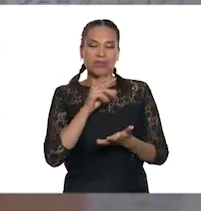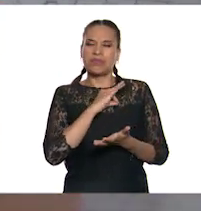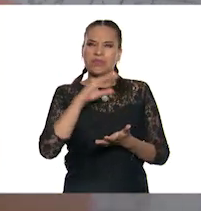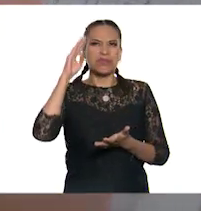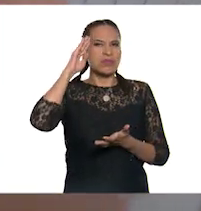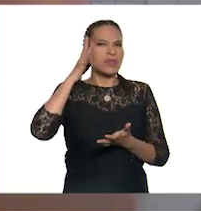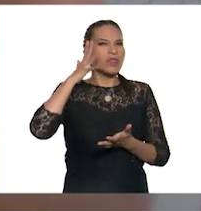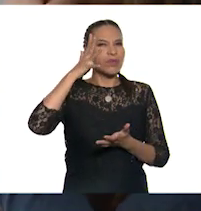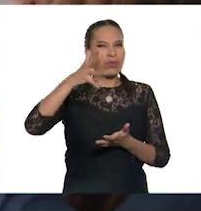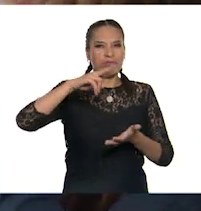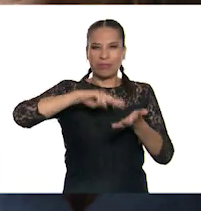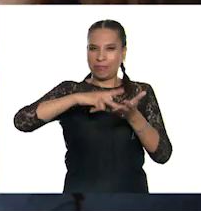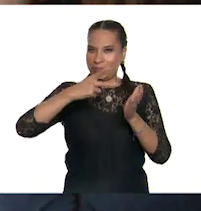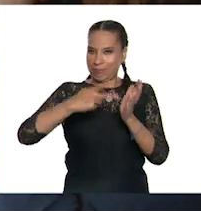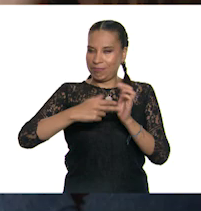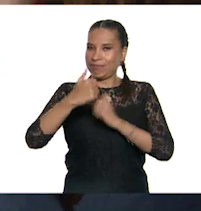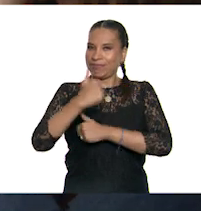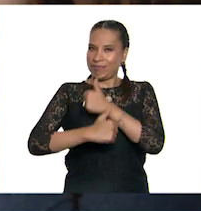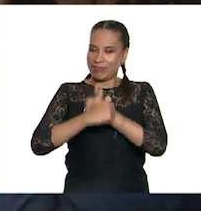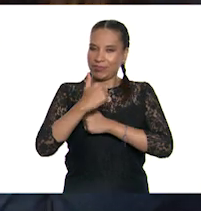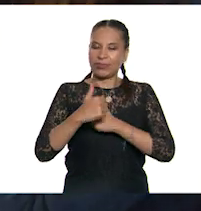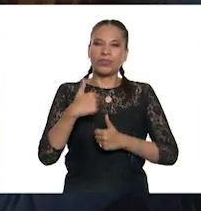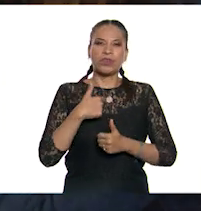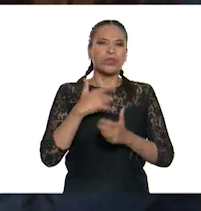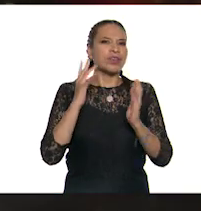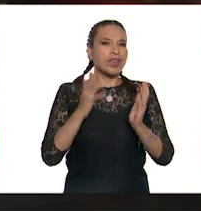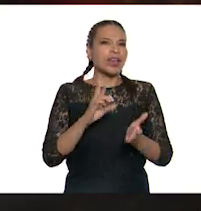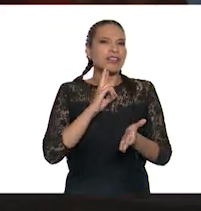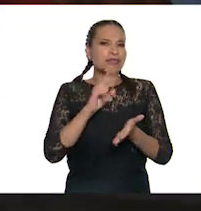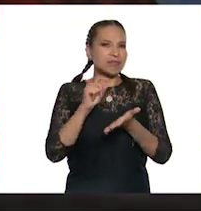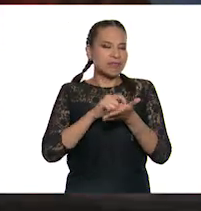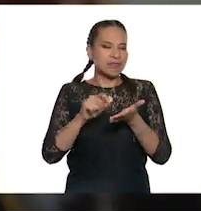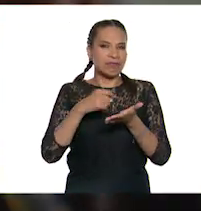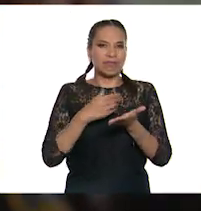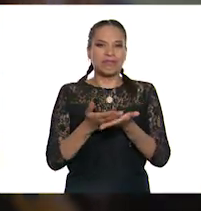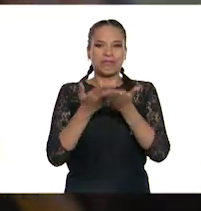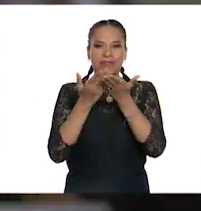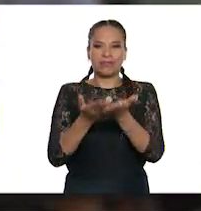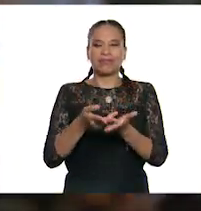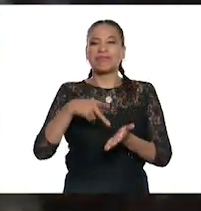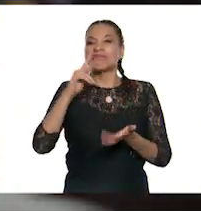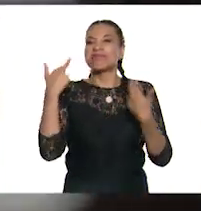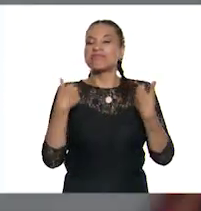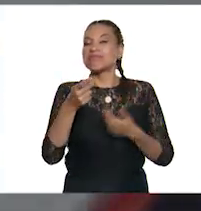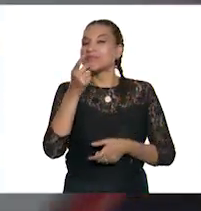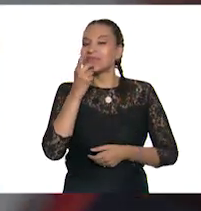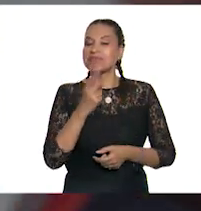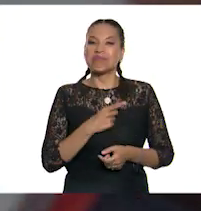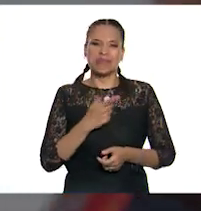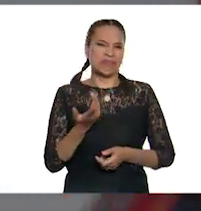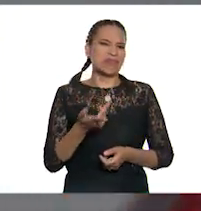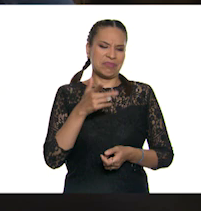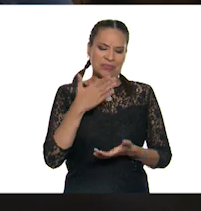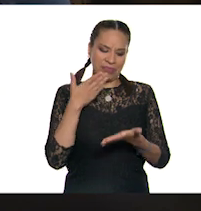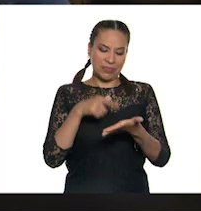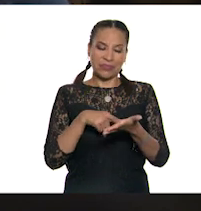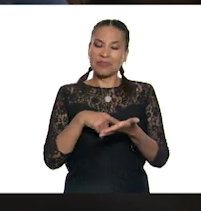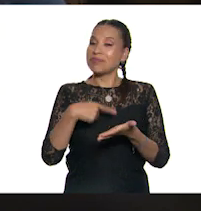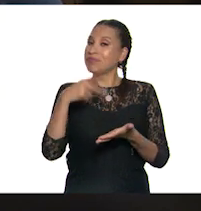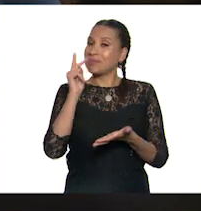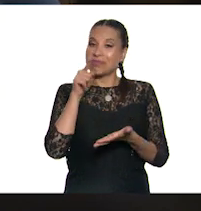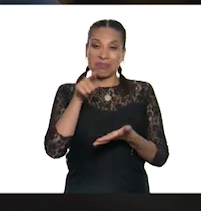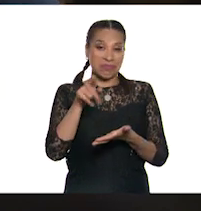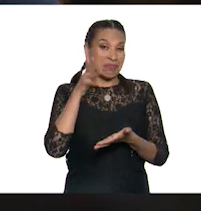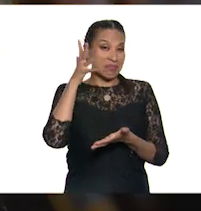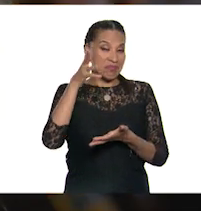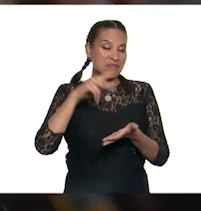debería considerar una carrera en ingeniería. Yo lo resolví, lo entregué, pero el maestro me dijo, está bien, pero